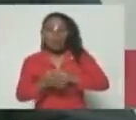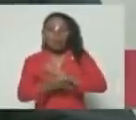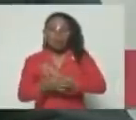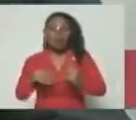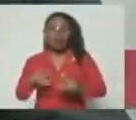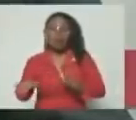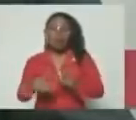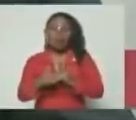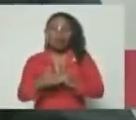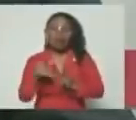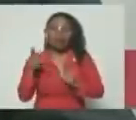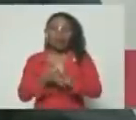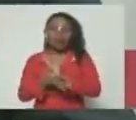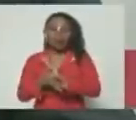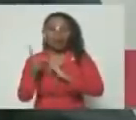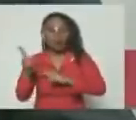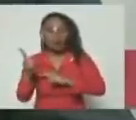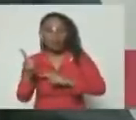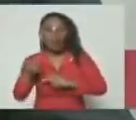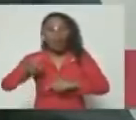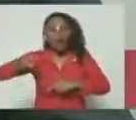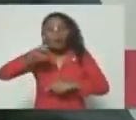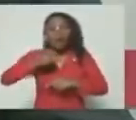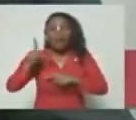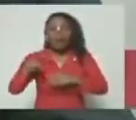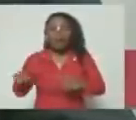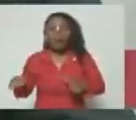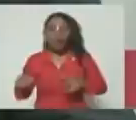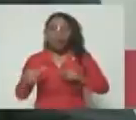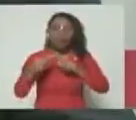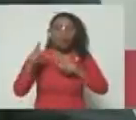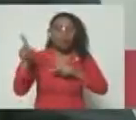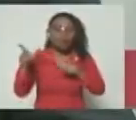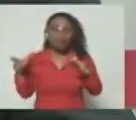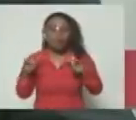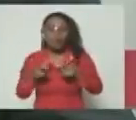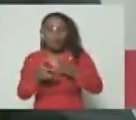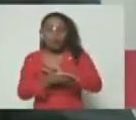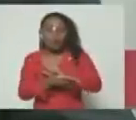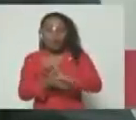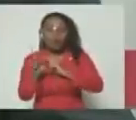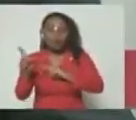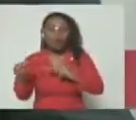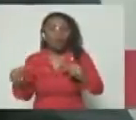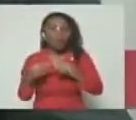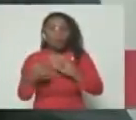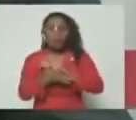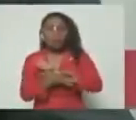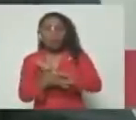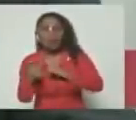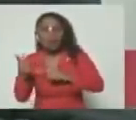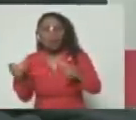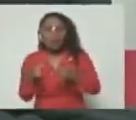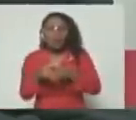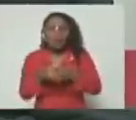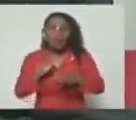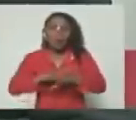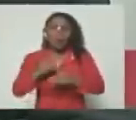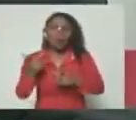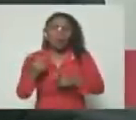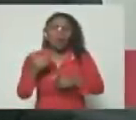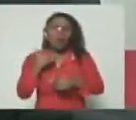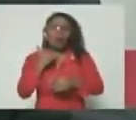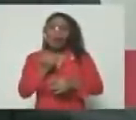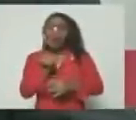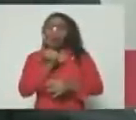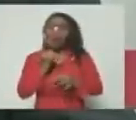limitar la búsqueda de esos encuentros y de esas reuniones. Y esos encuentros no han caído en saco roto porque muchas de las